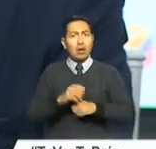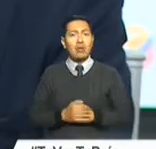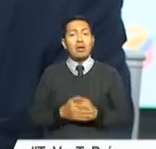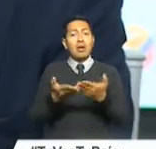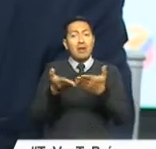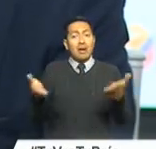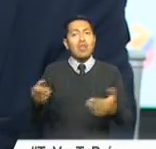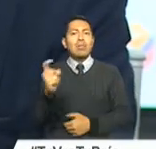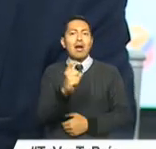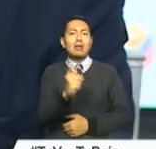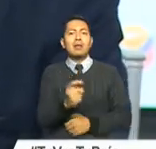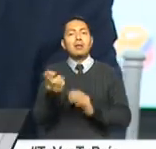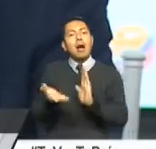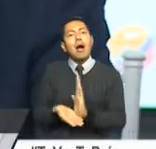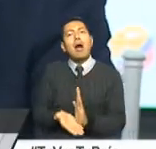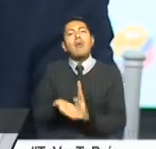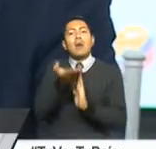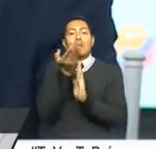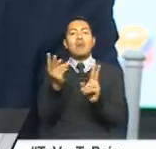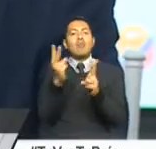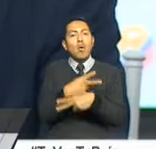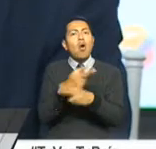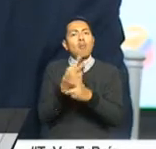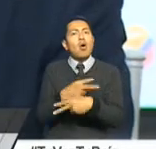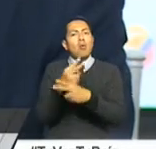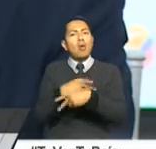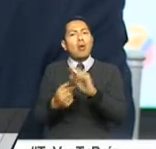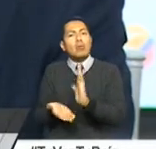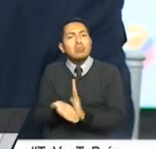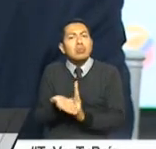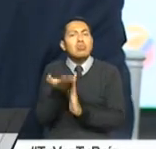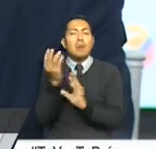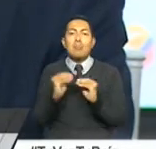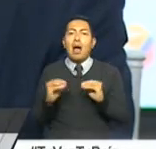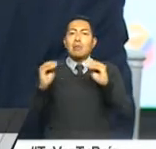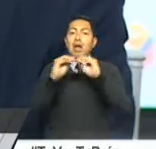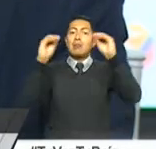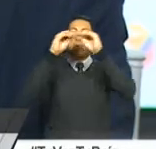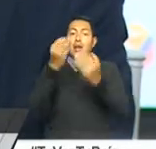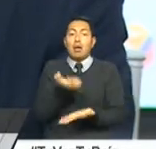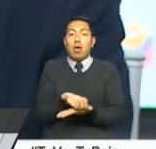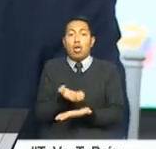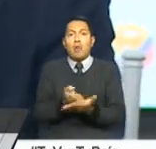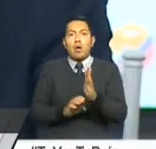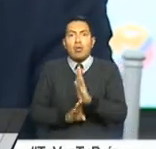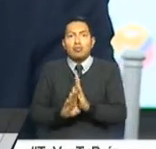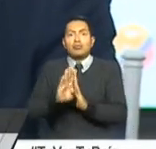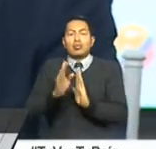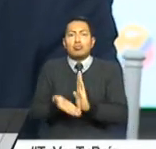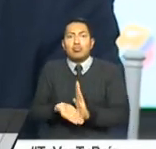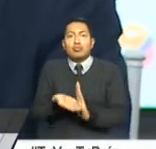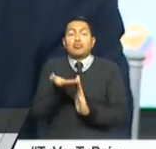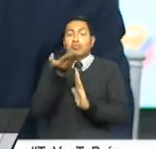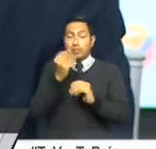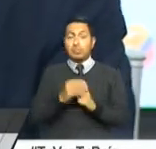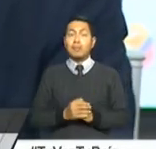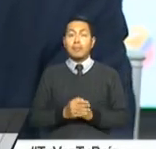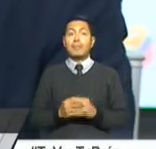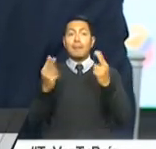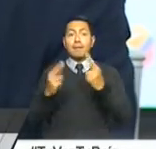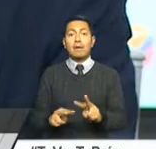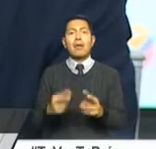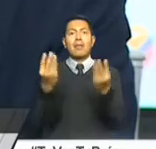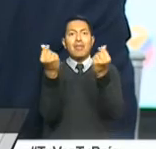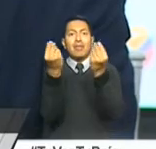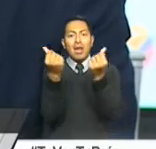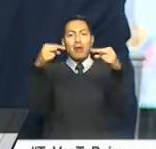de aumentar productividad, de generar crecimiento económico, de generar divisas